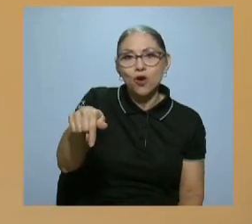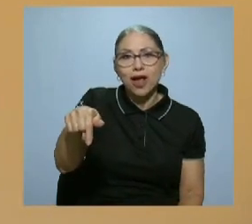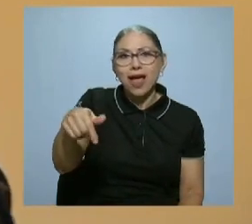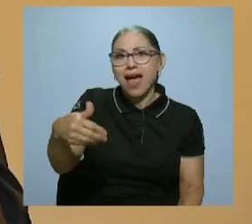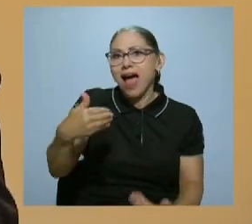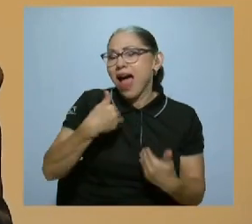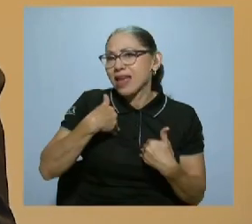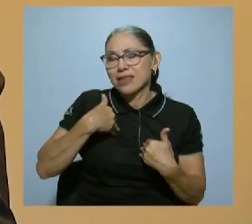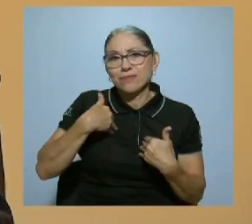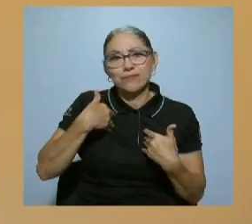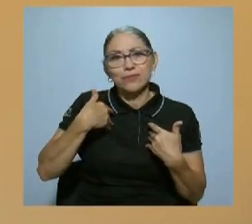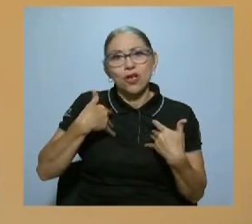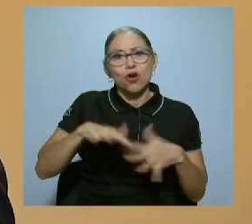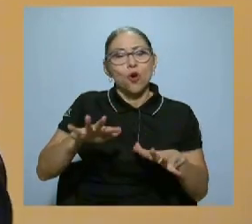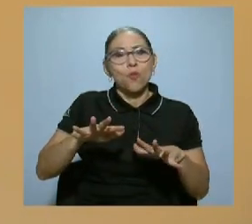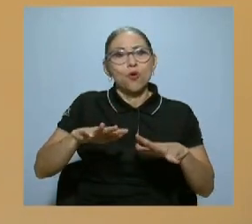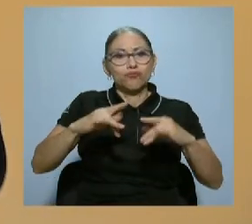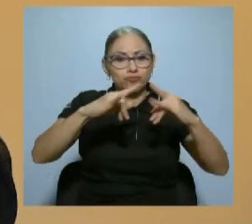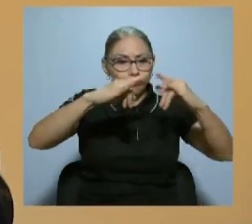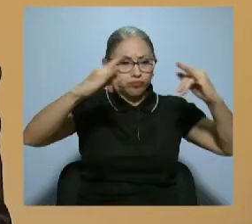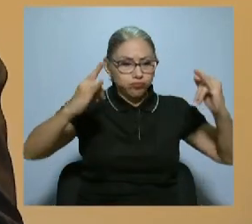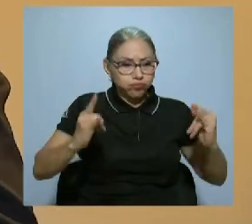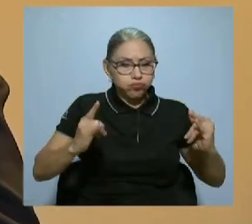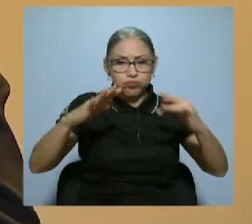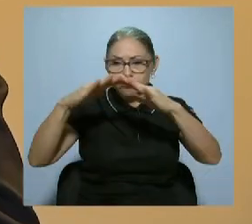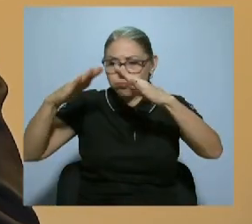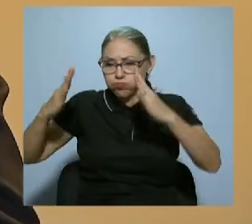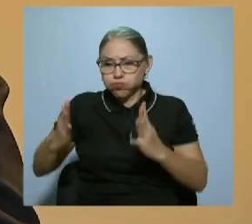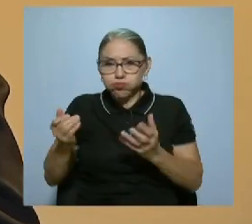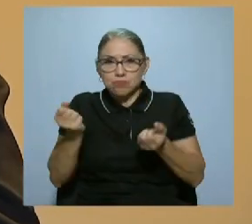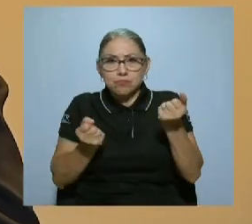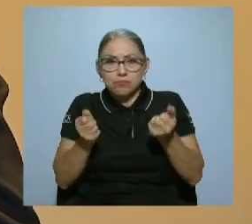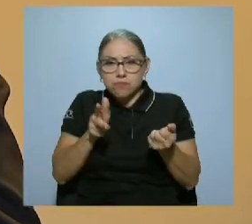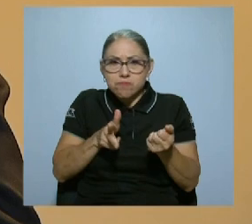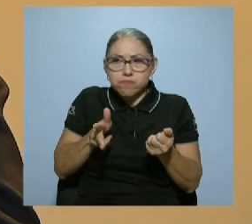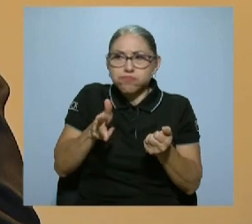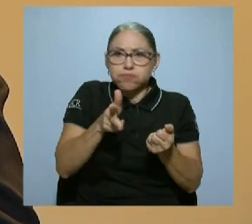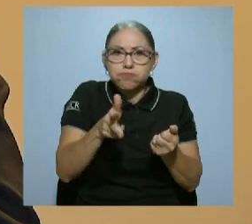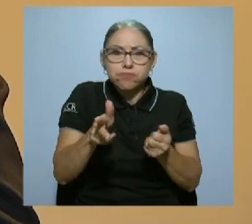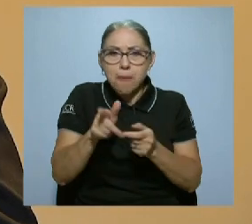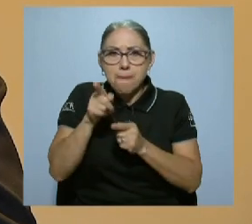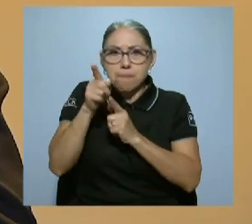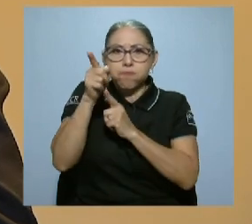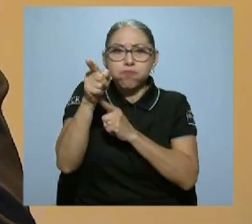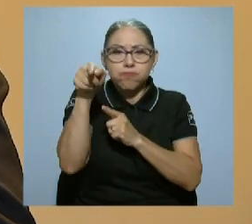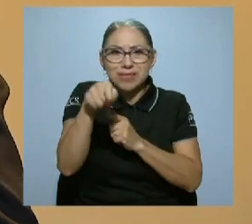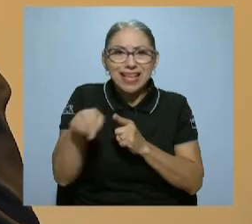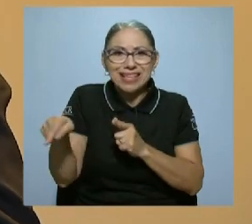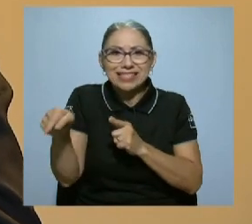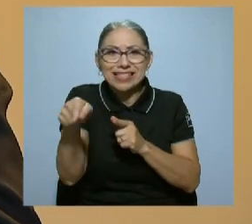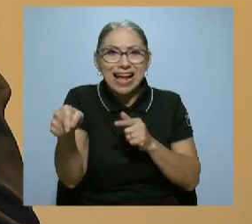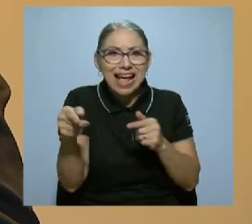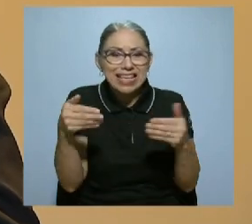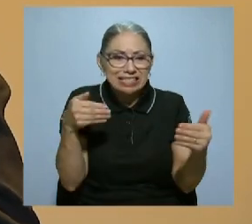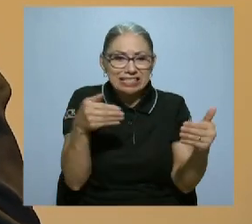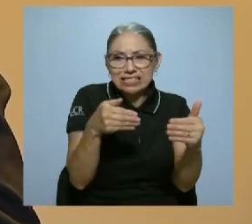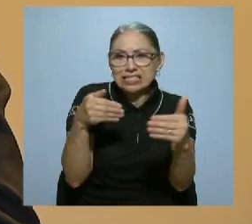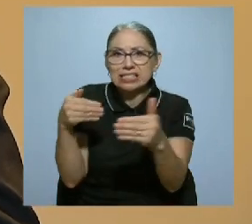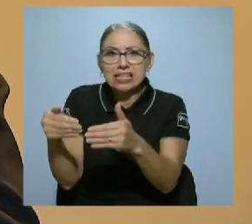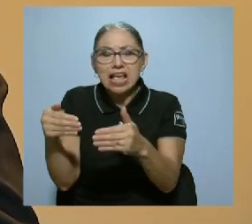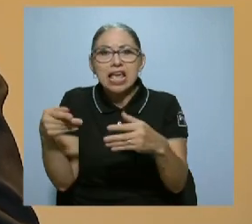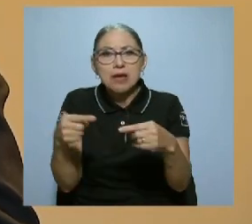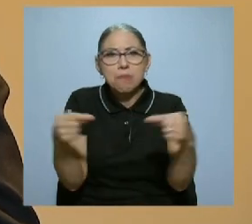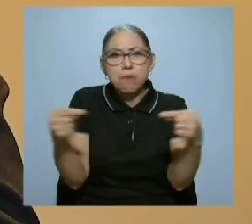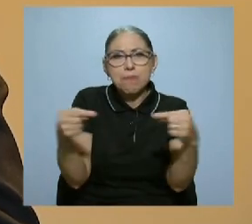enormes unidades militares que están estacionadas a escasos metros unas de las otras y pelean en situaciones de